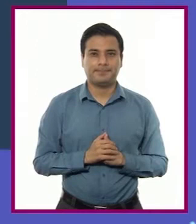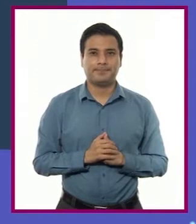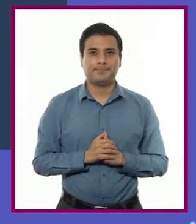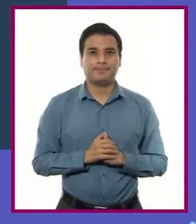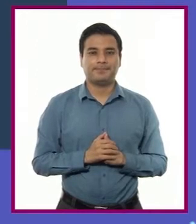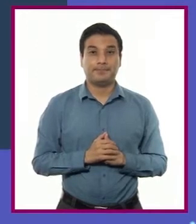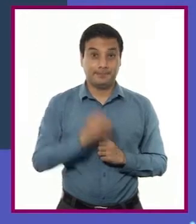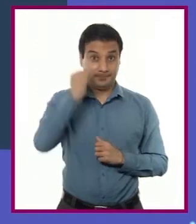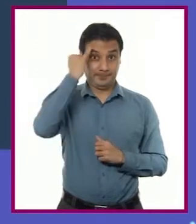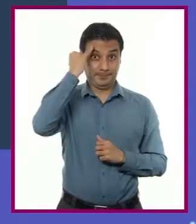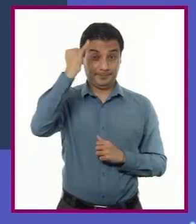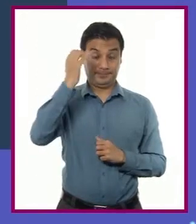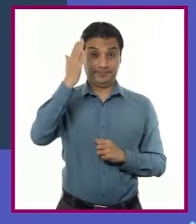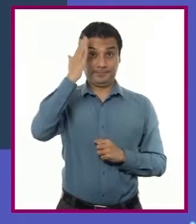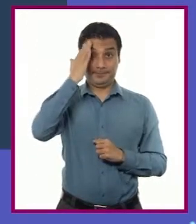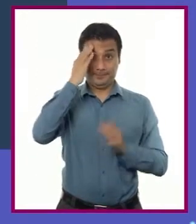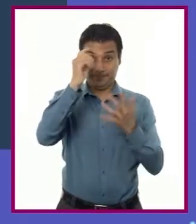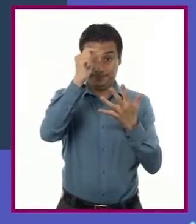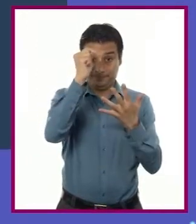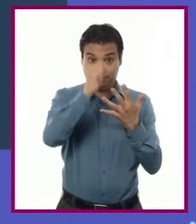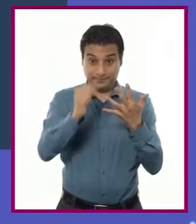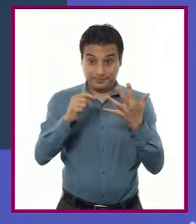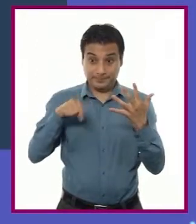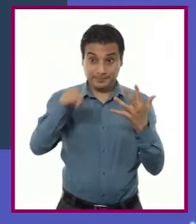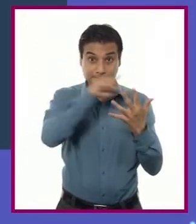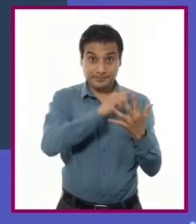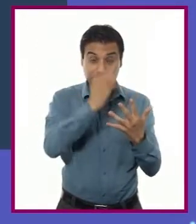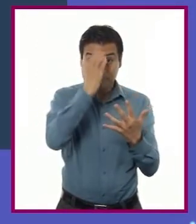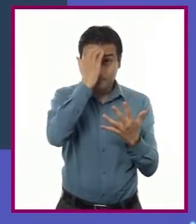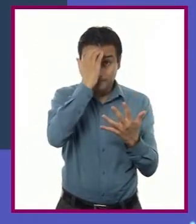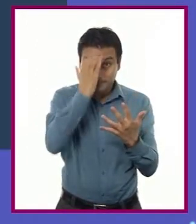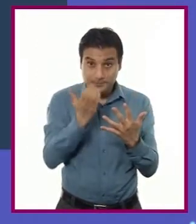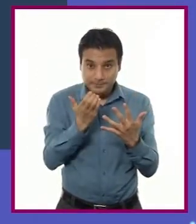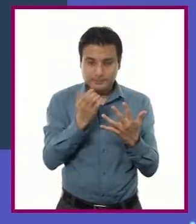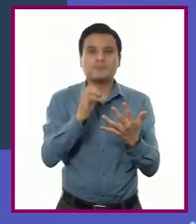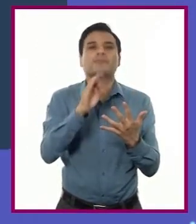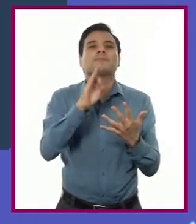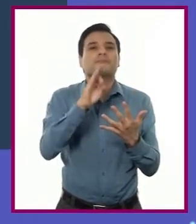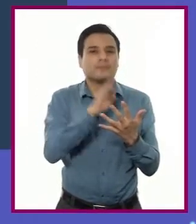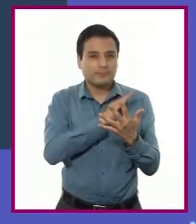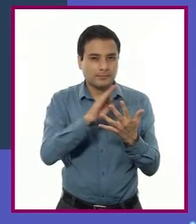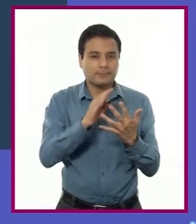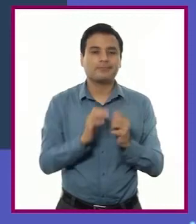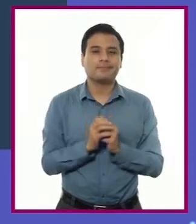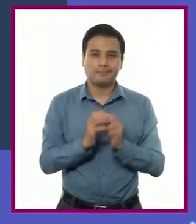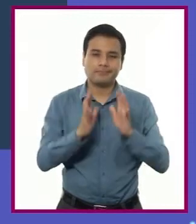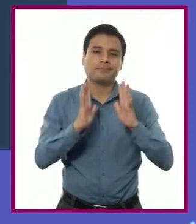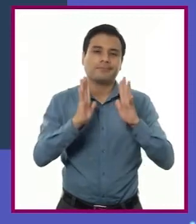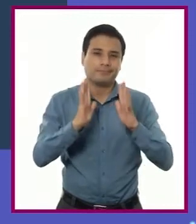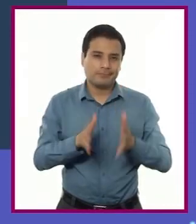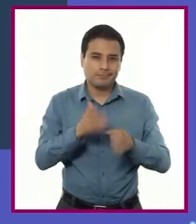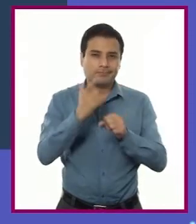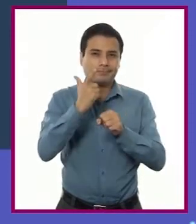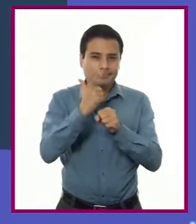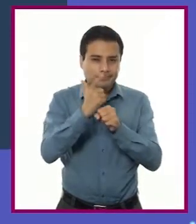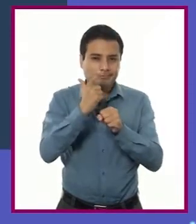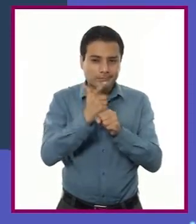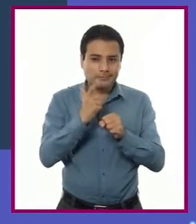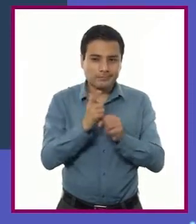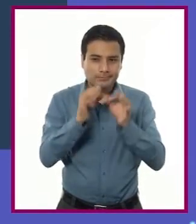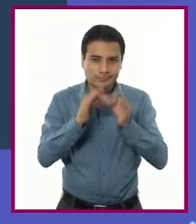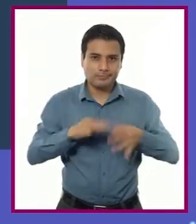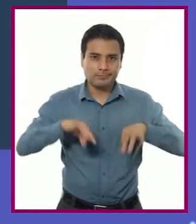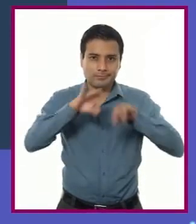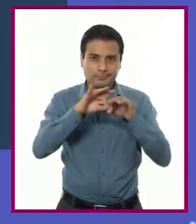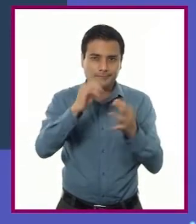Identificar las ideas principales de un texto es útil para saber qué es lo fundamental de ese texto y comprender lo que quiere decir el